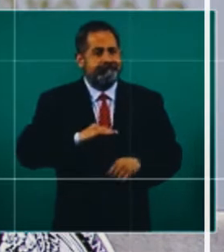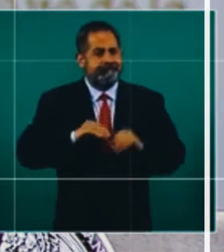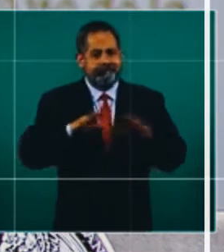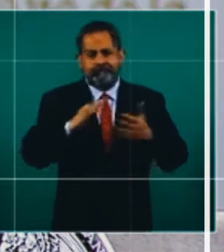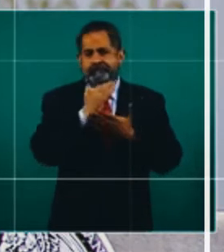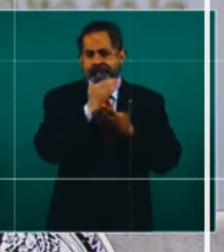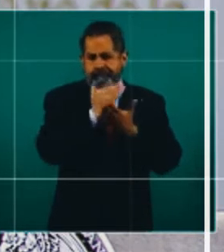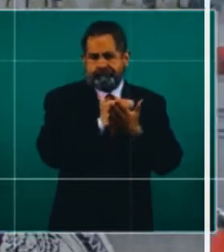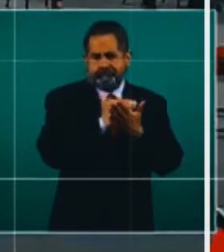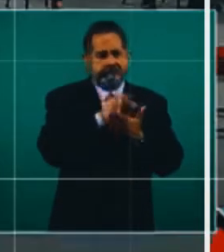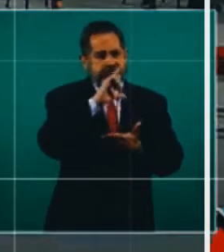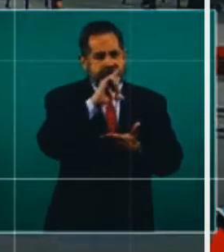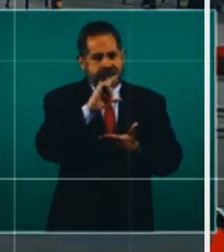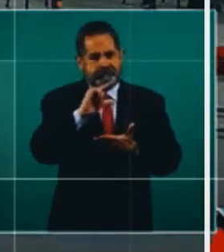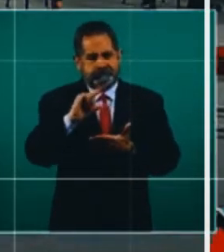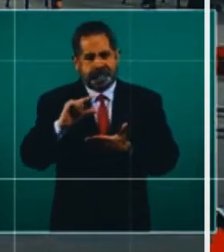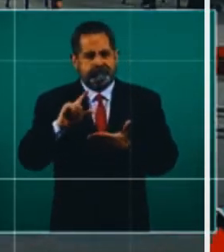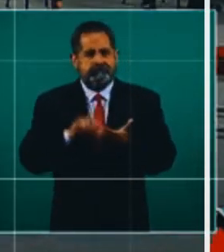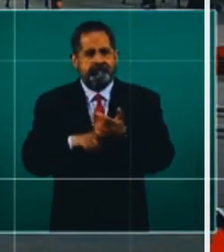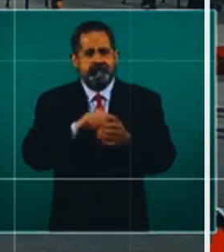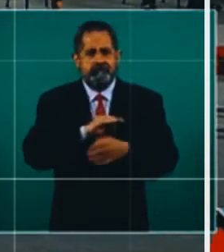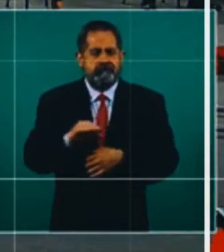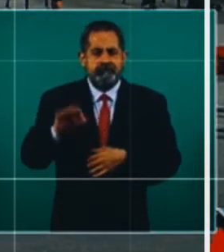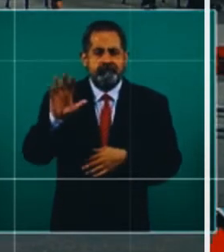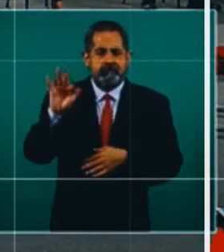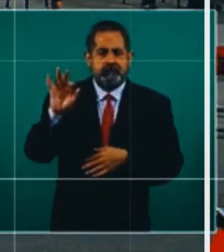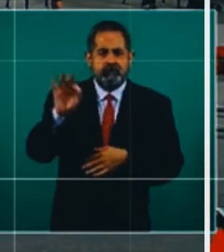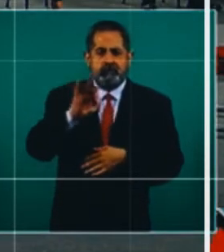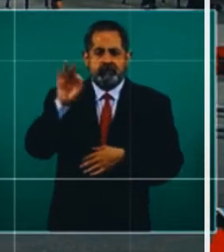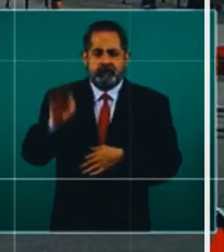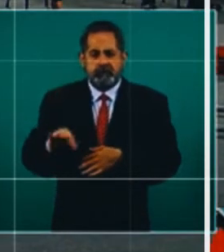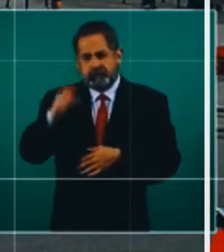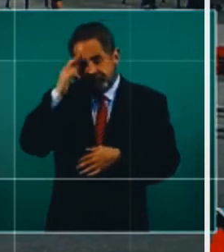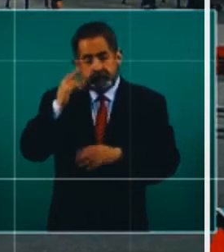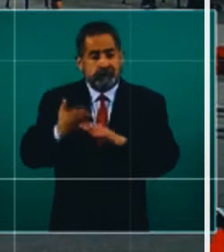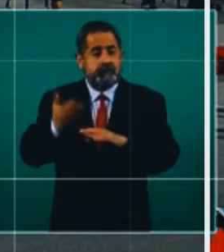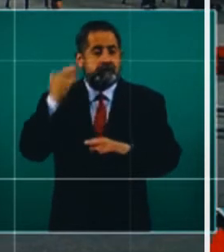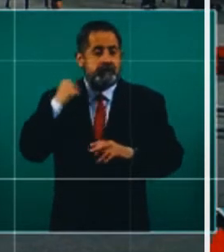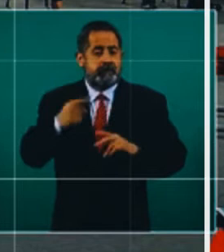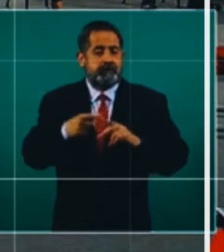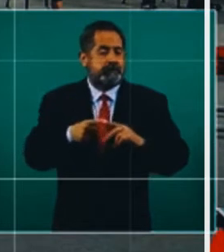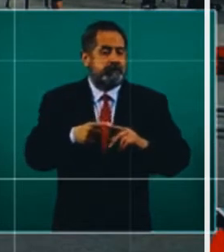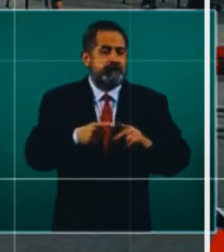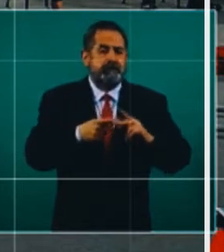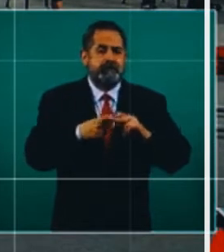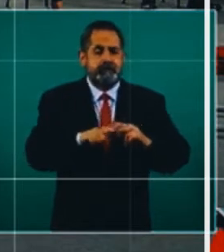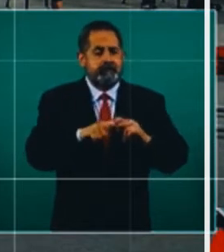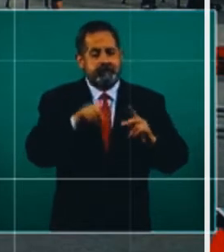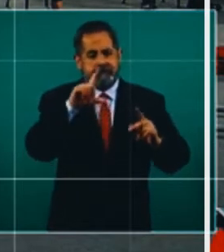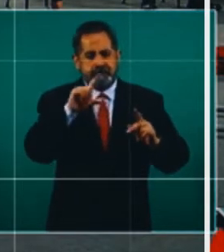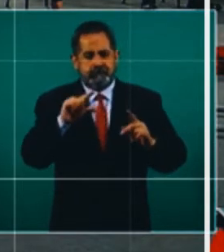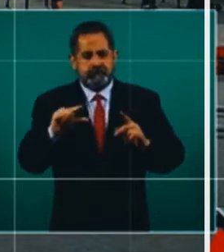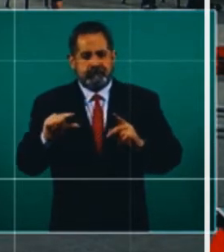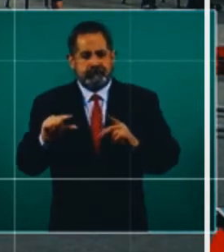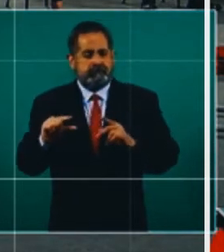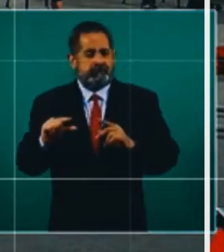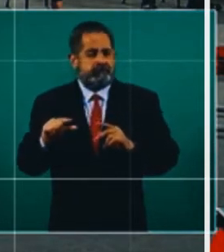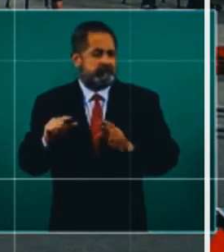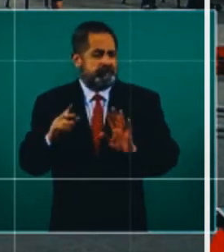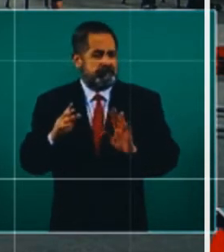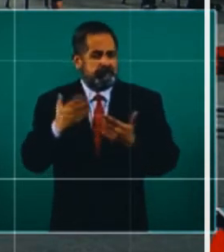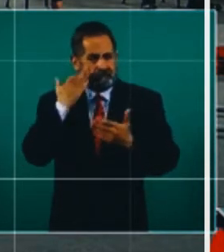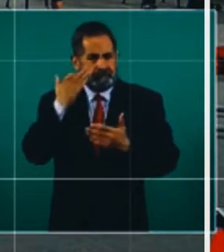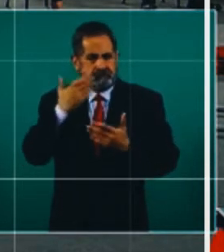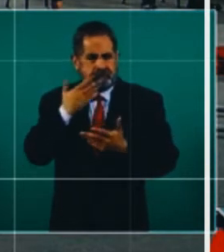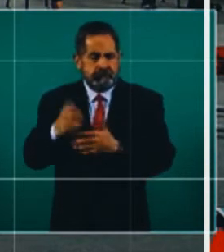es cerca de un 40% menor a lo que teníamos en el punto más bajo que llegamos durante el verano.